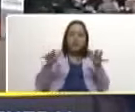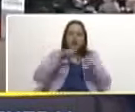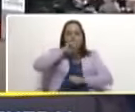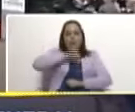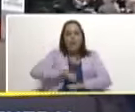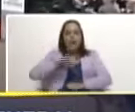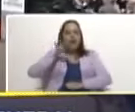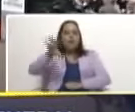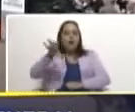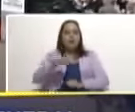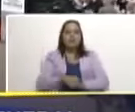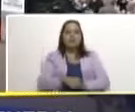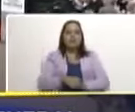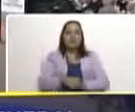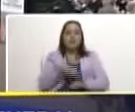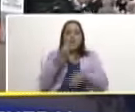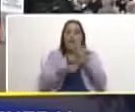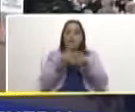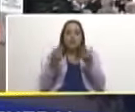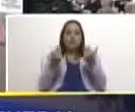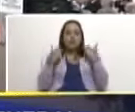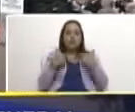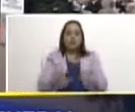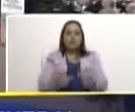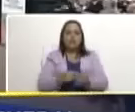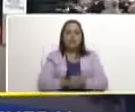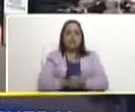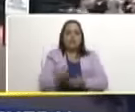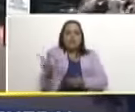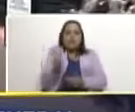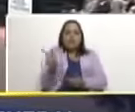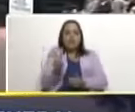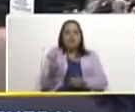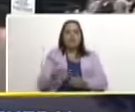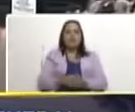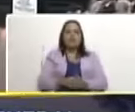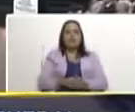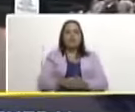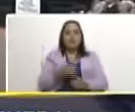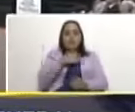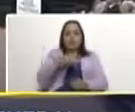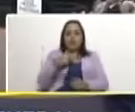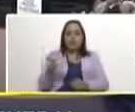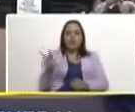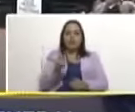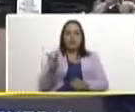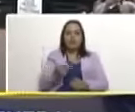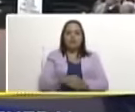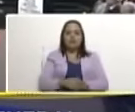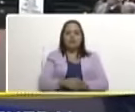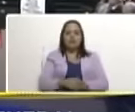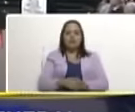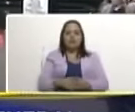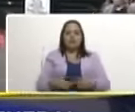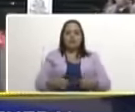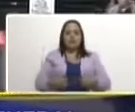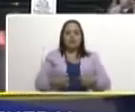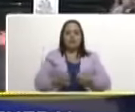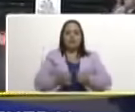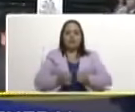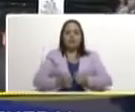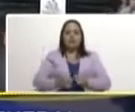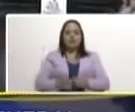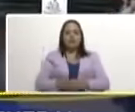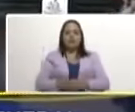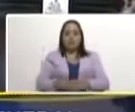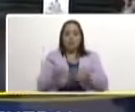patriotismo, que ha hecho tanto por la humanidad. Venezuela, nuestra Venezuela. En ese camino